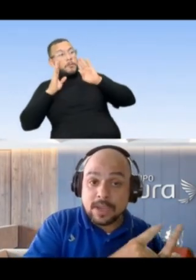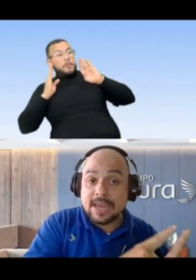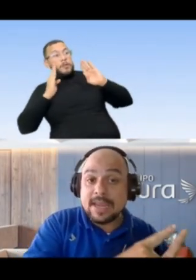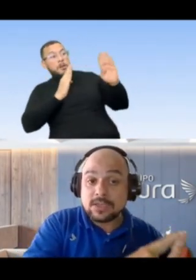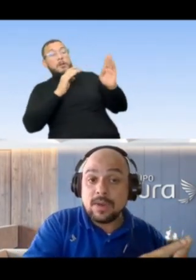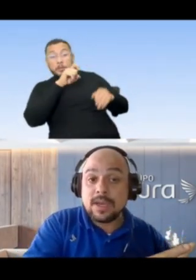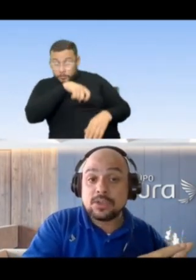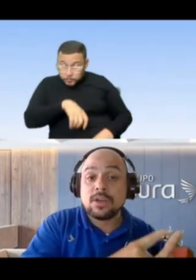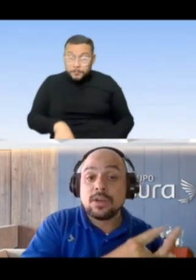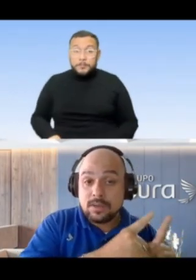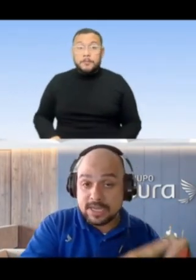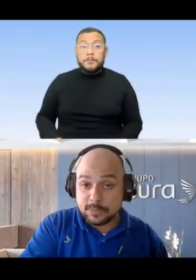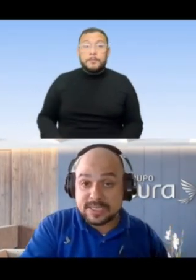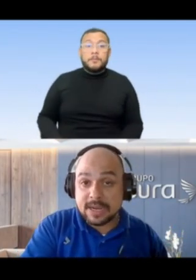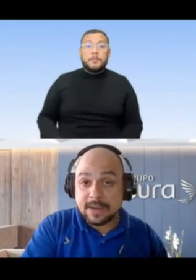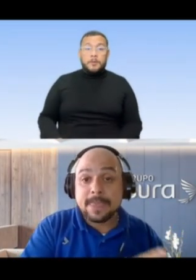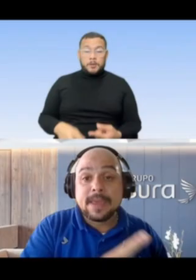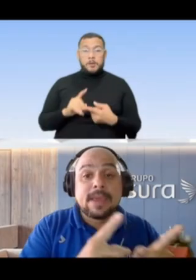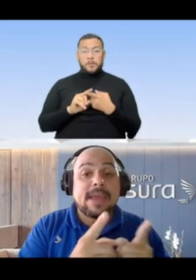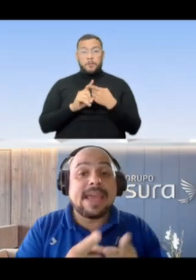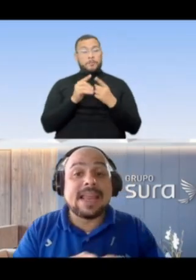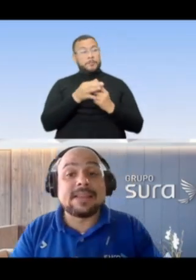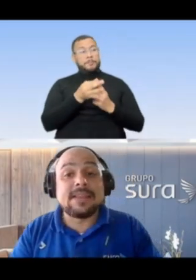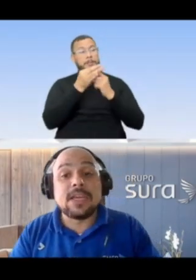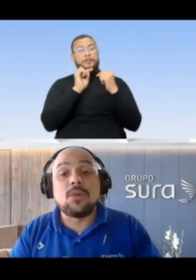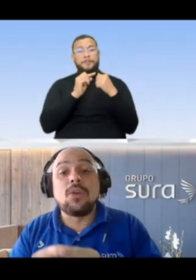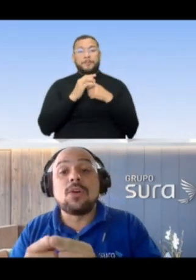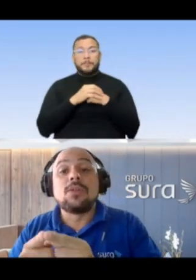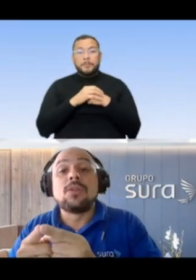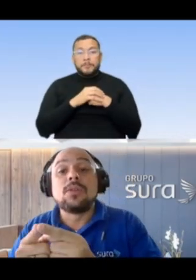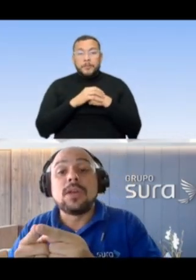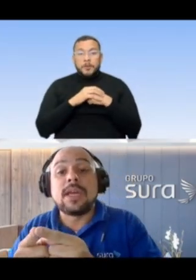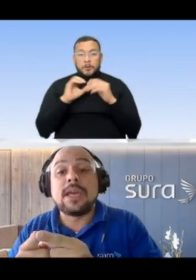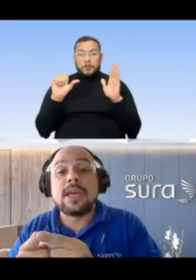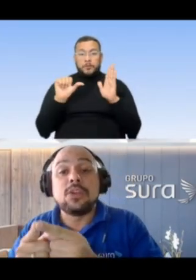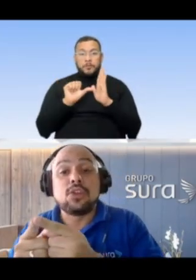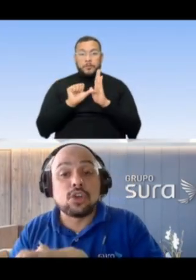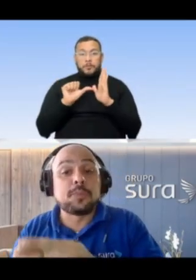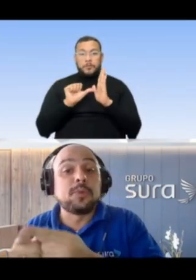requerido, en esa obligación especial. El artículo